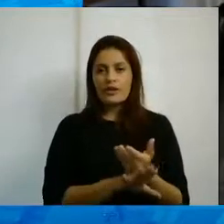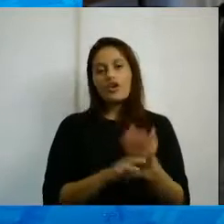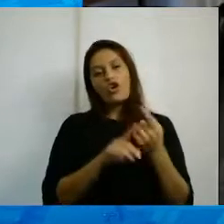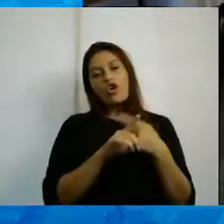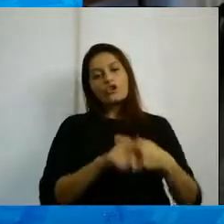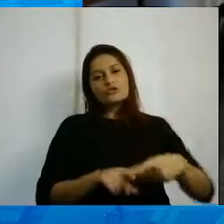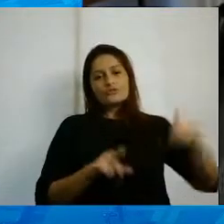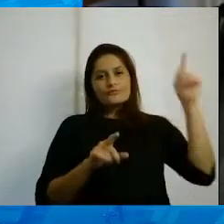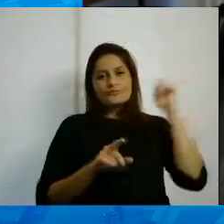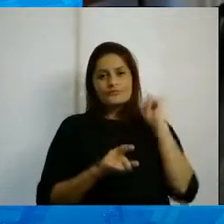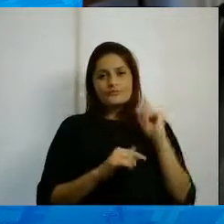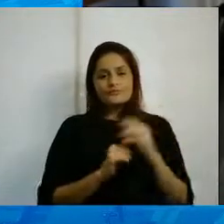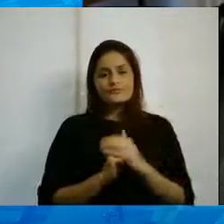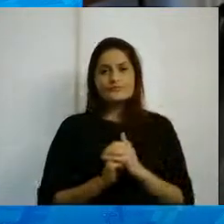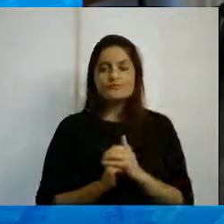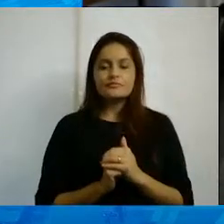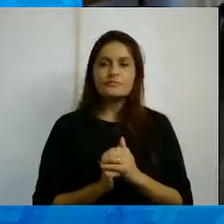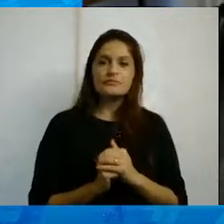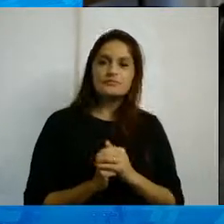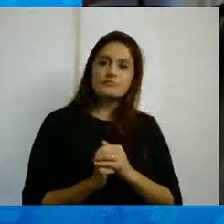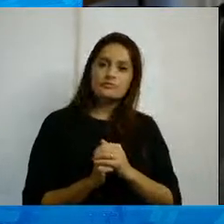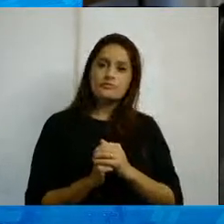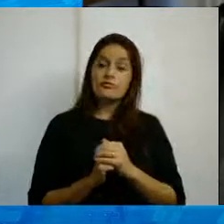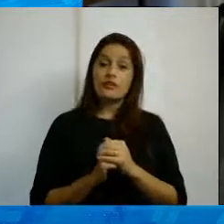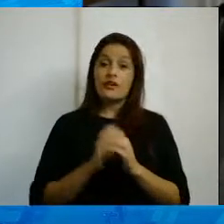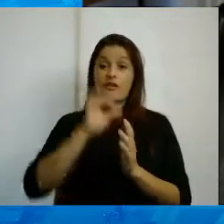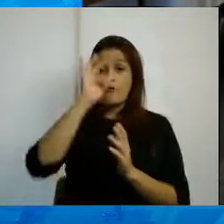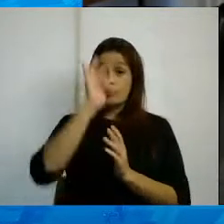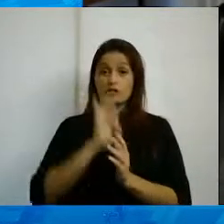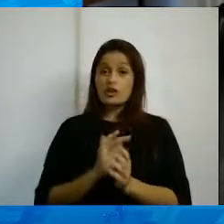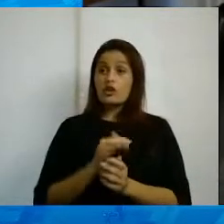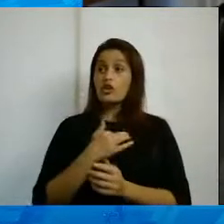otros antecedentes que el funcionario no aporta.